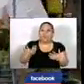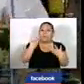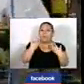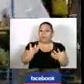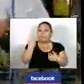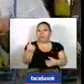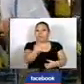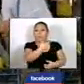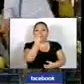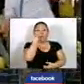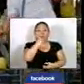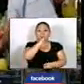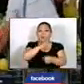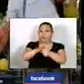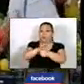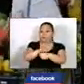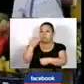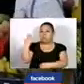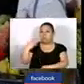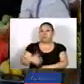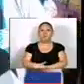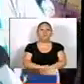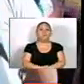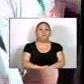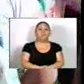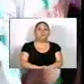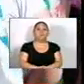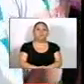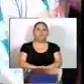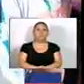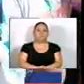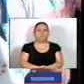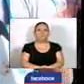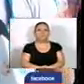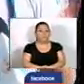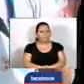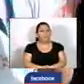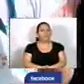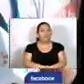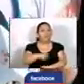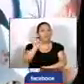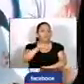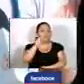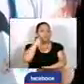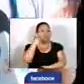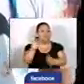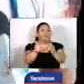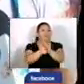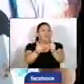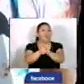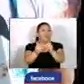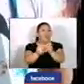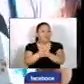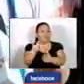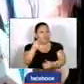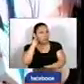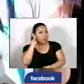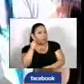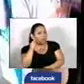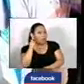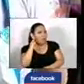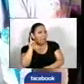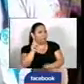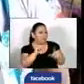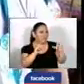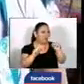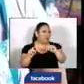positivos en los meses persistente por la pandemia. Pues mire que sí, usted ha afectado bastante. Se oye en muchos comentarios,